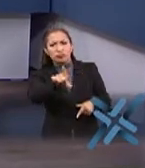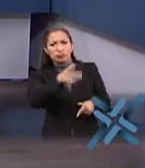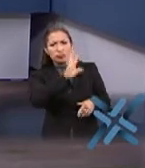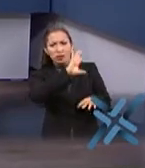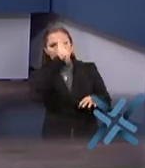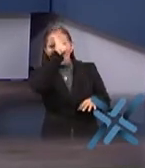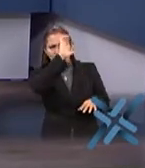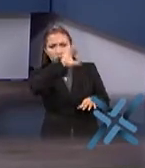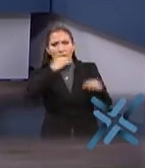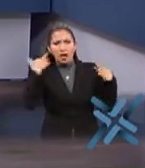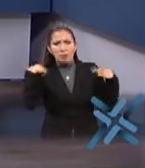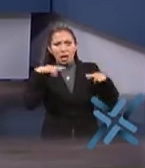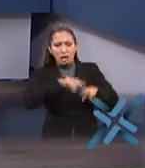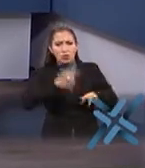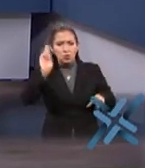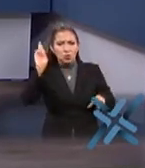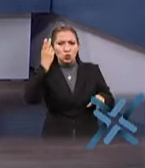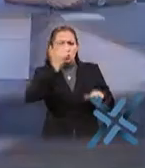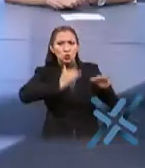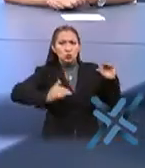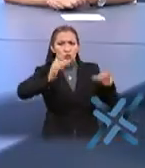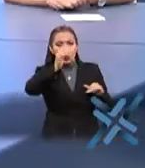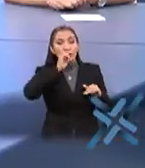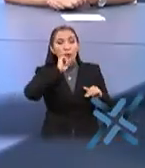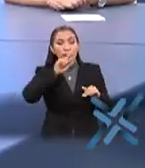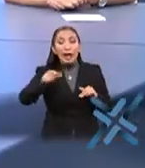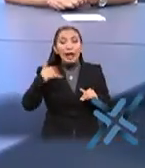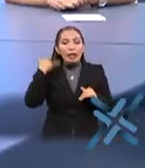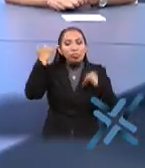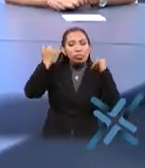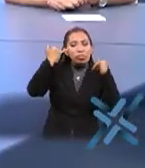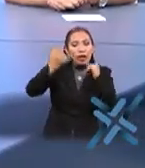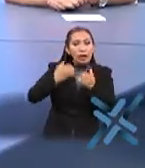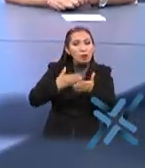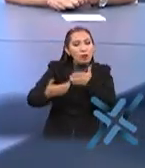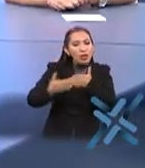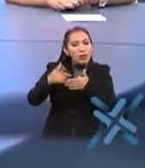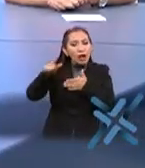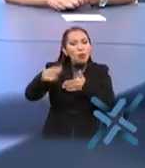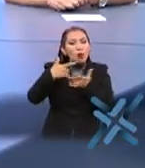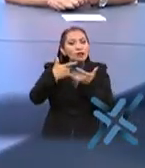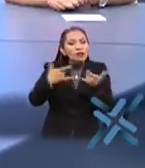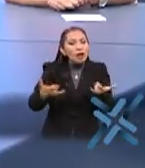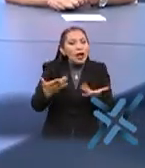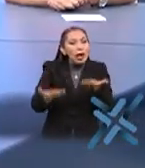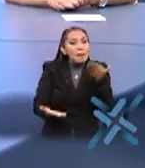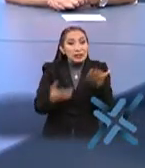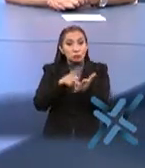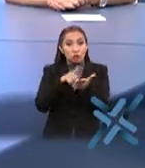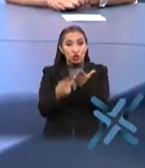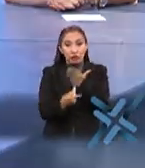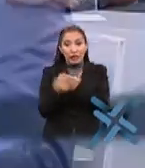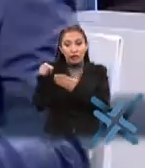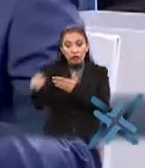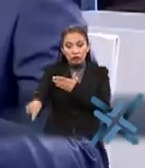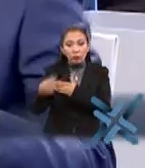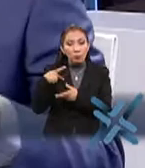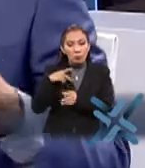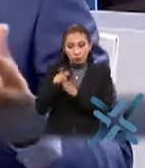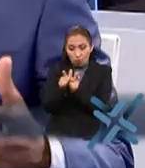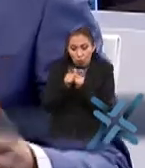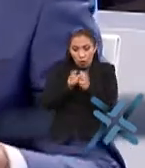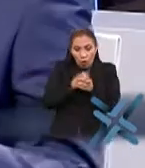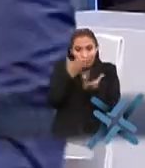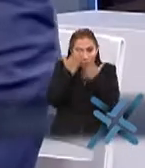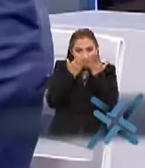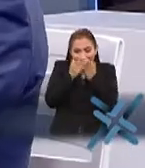ámbito cultural académico, también vamos a innovar en hacer semblanzas, pero a veces de proyectos que puede organizar un grupo